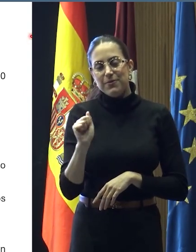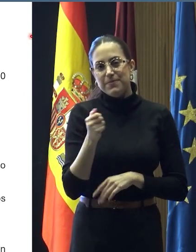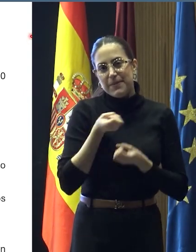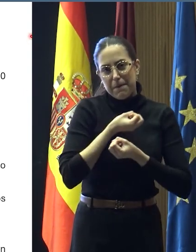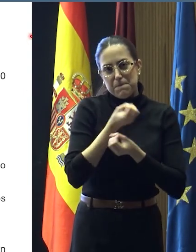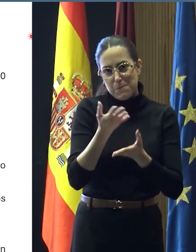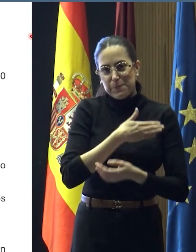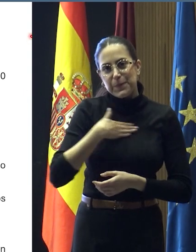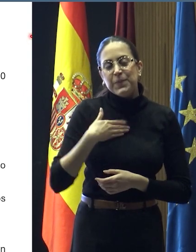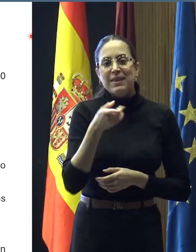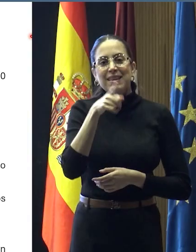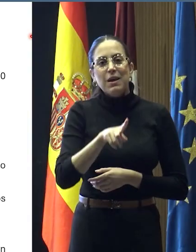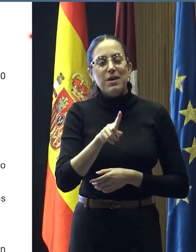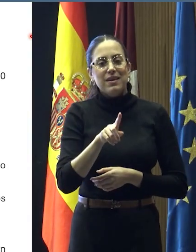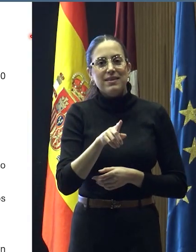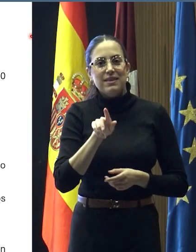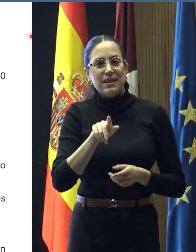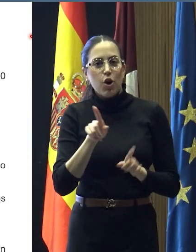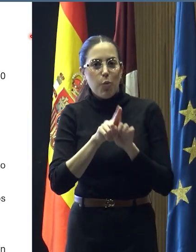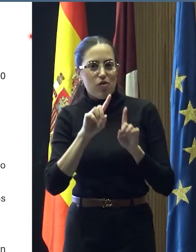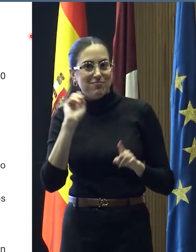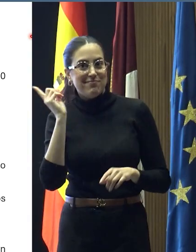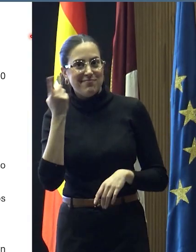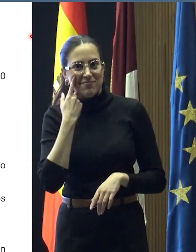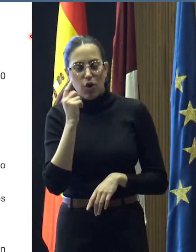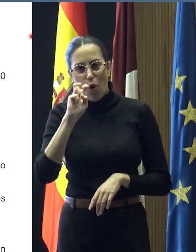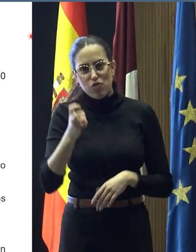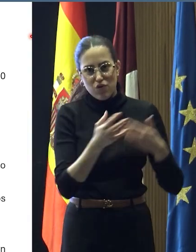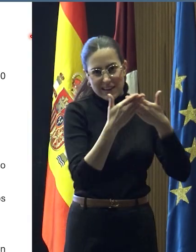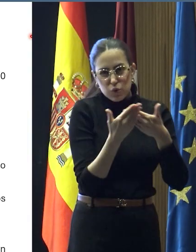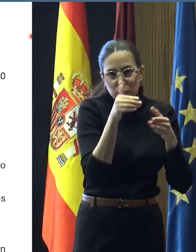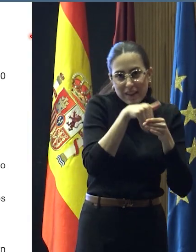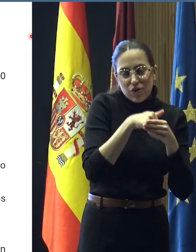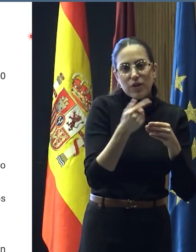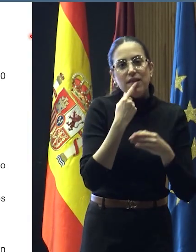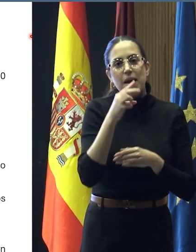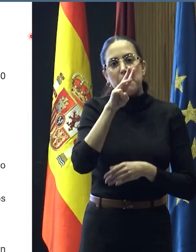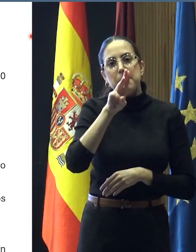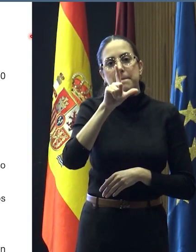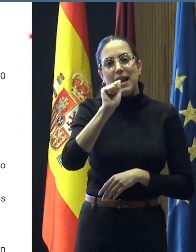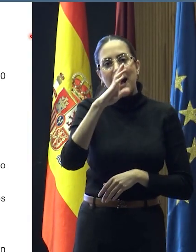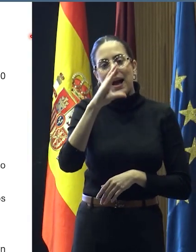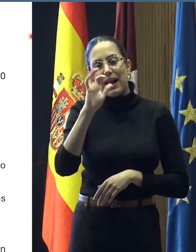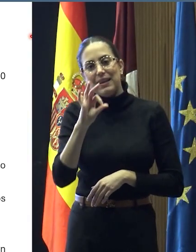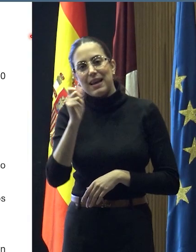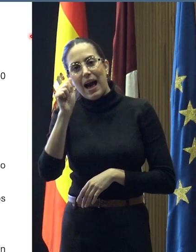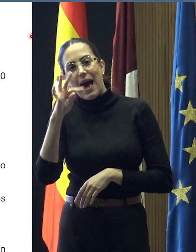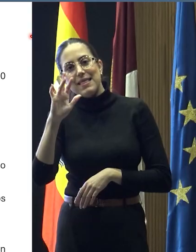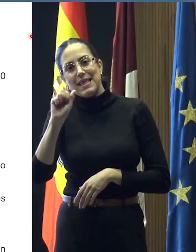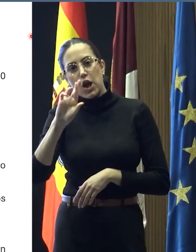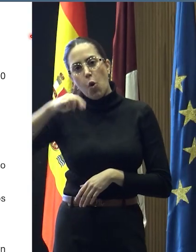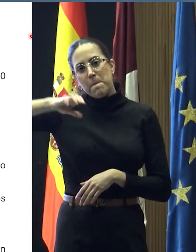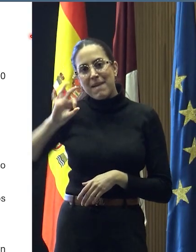Esto coincidió también con otro hallazgo en este estudio, que las placas de ateroma en mujeres son diferentes, son más